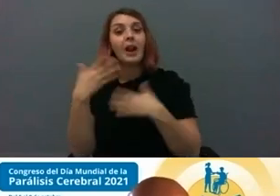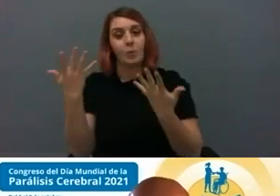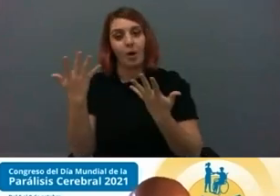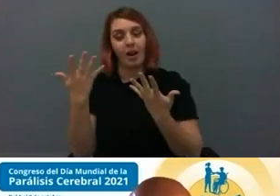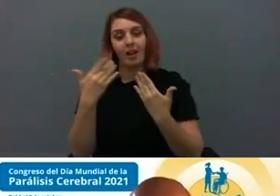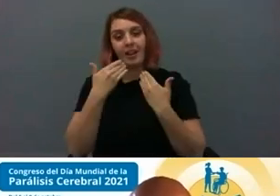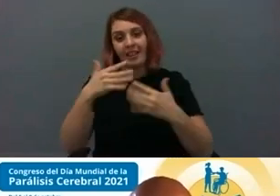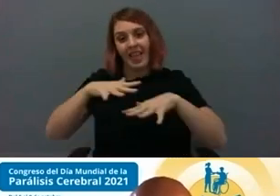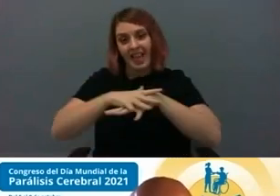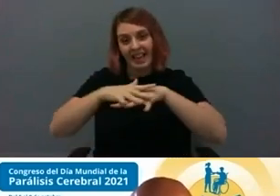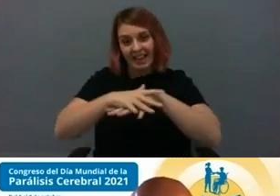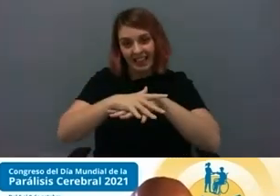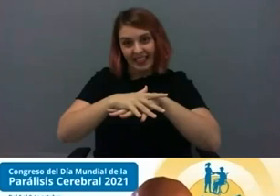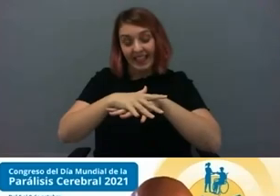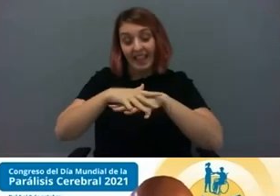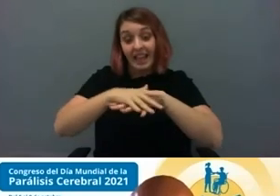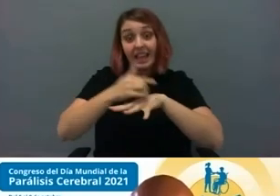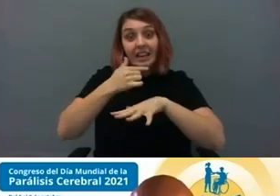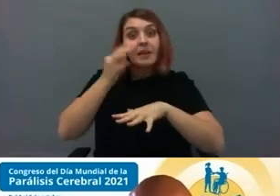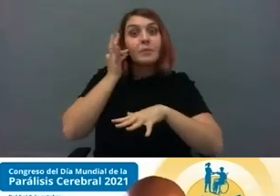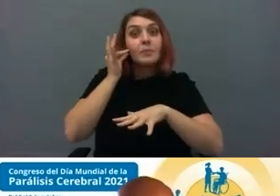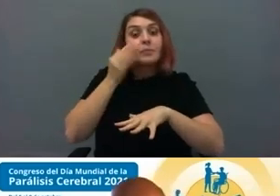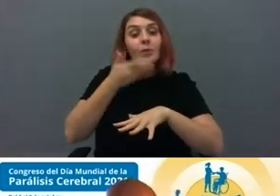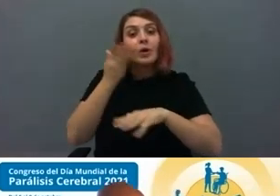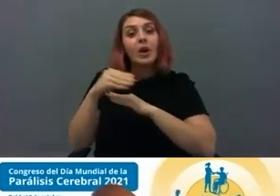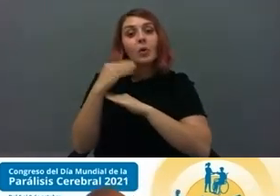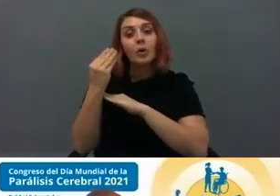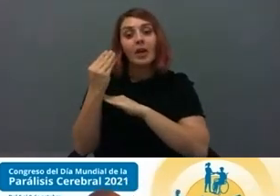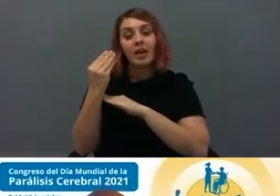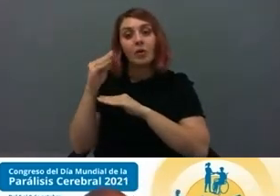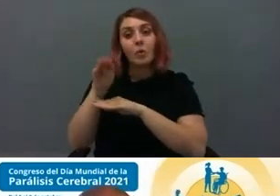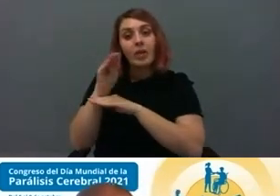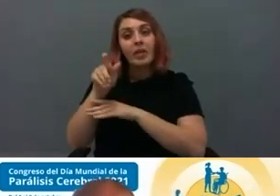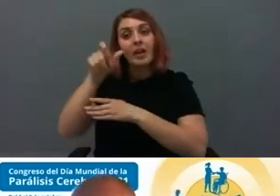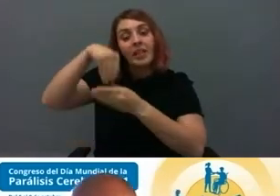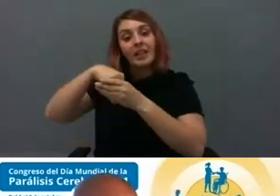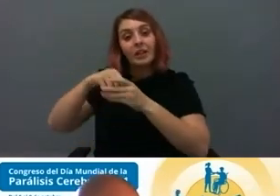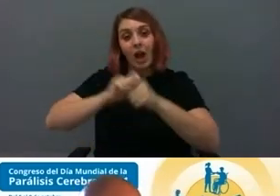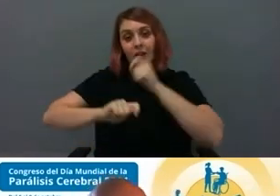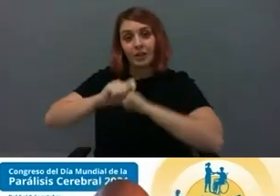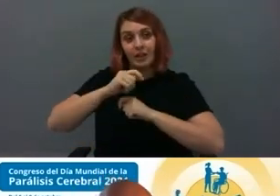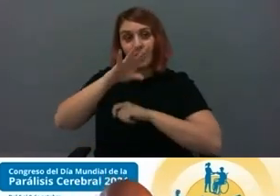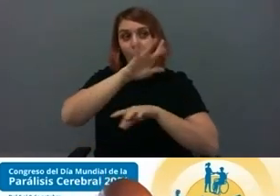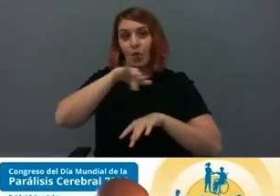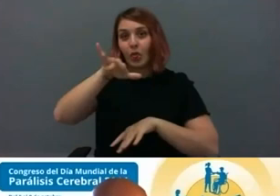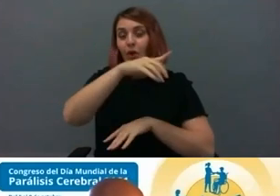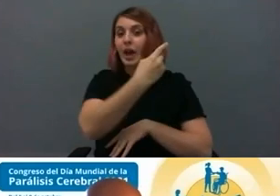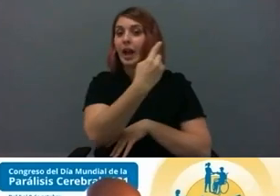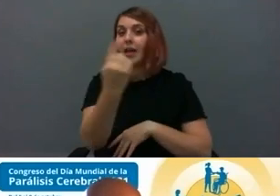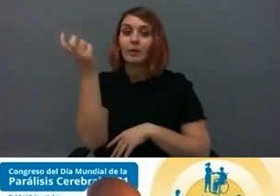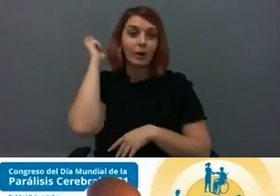¿no? Tener una red de mujeres cuidadoras dentro de las propias asociaciones territoriales de Aspace,